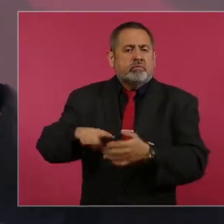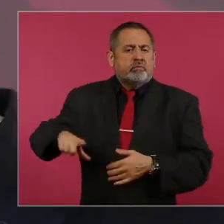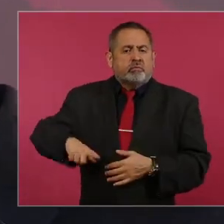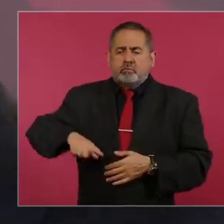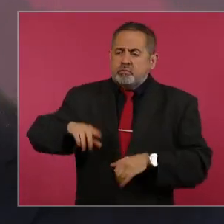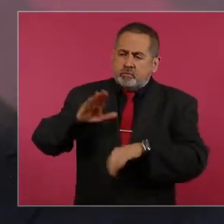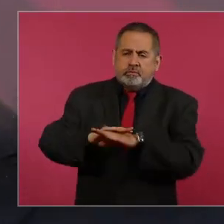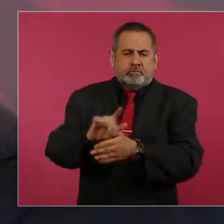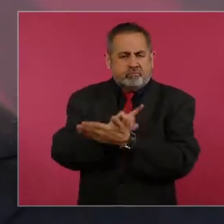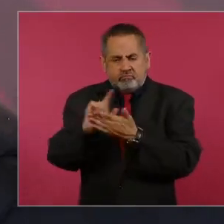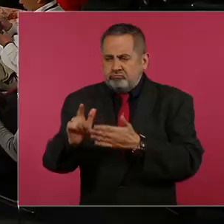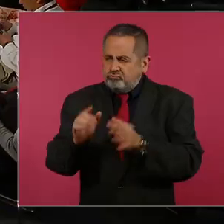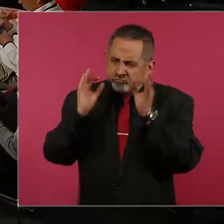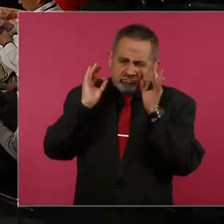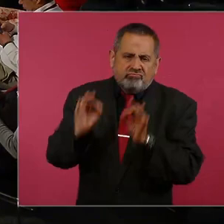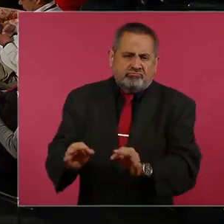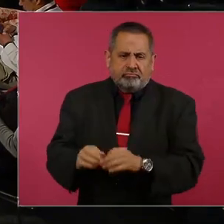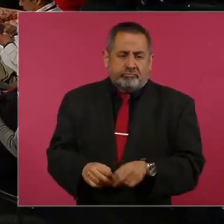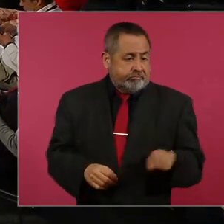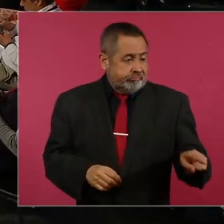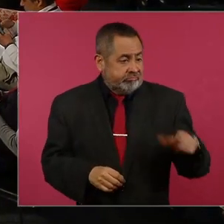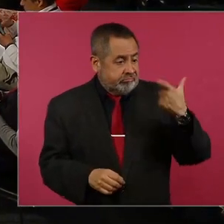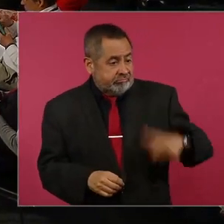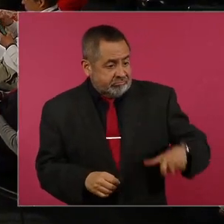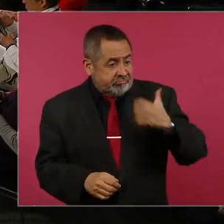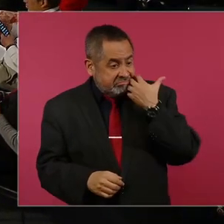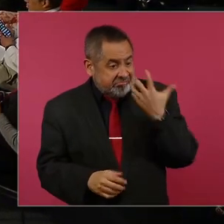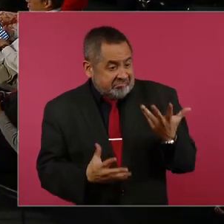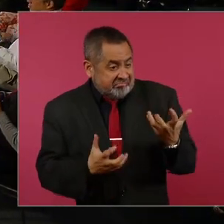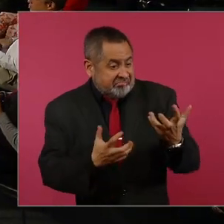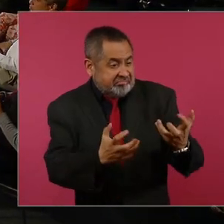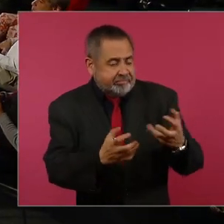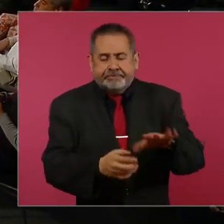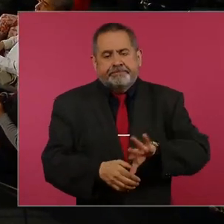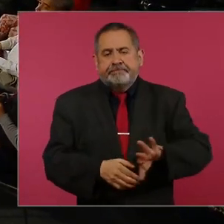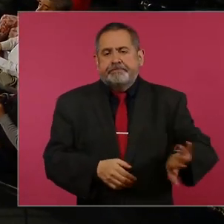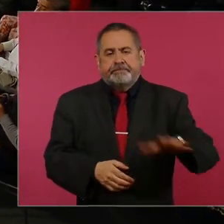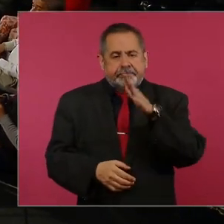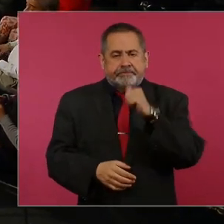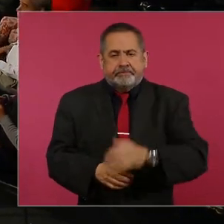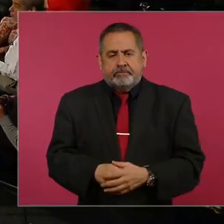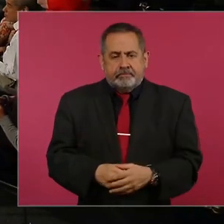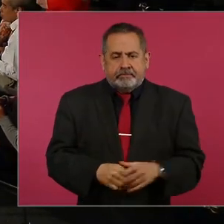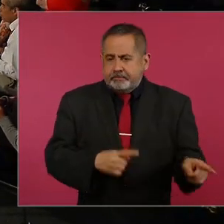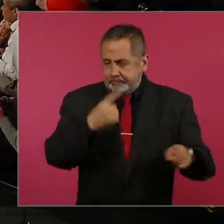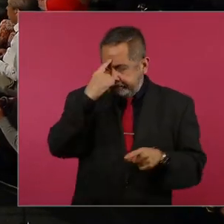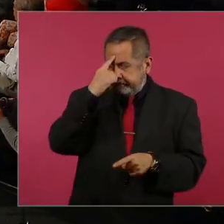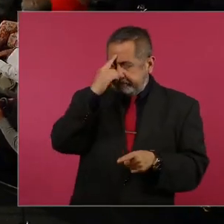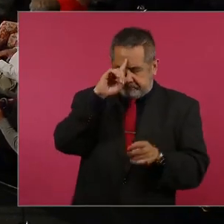país, no puede, lo destruyen.